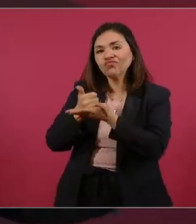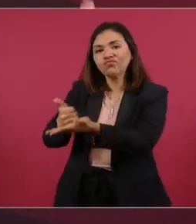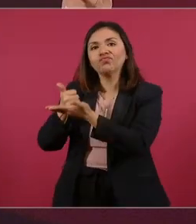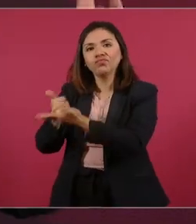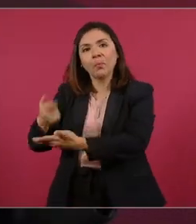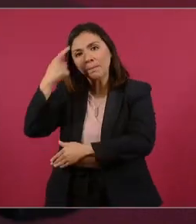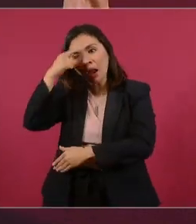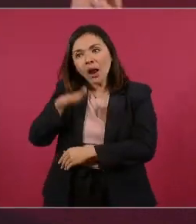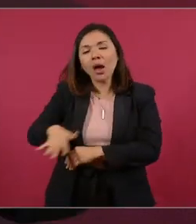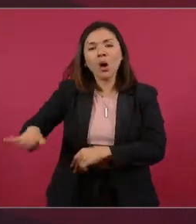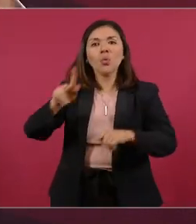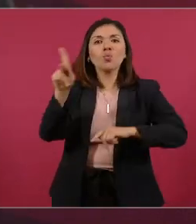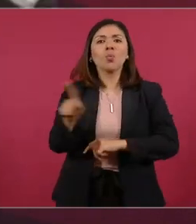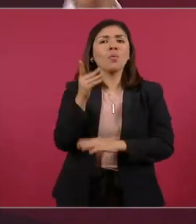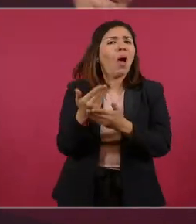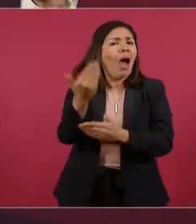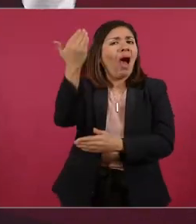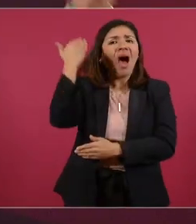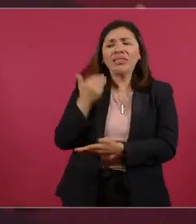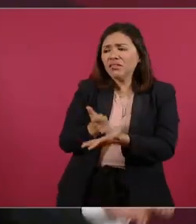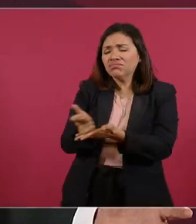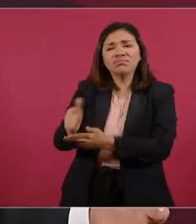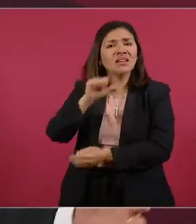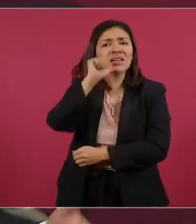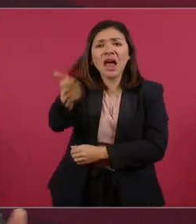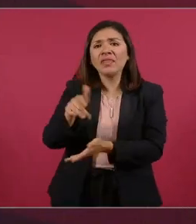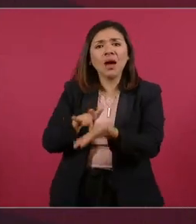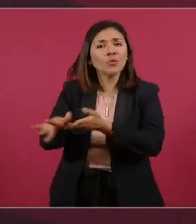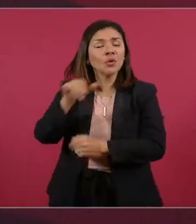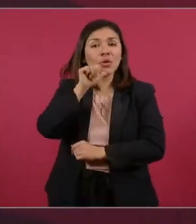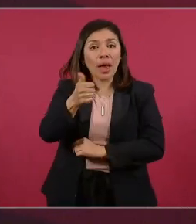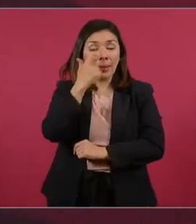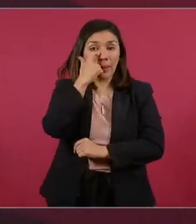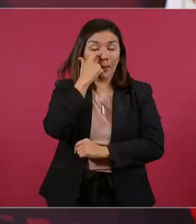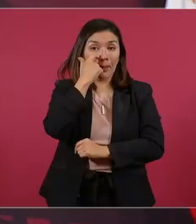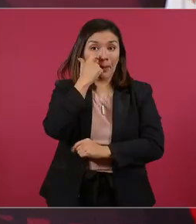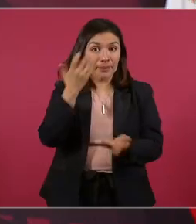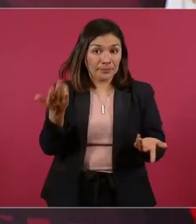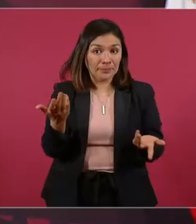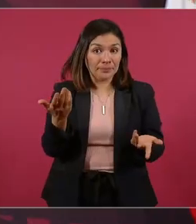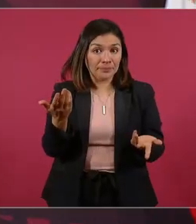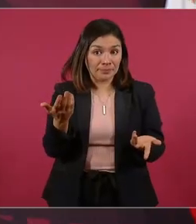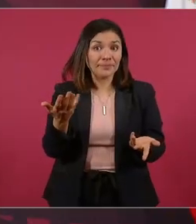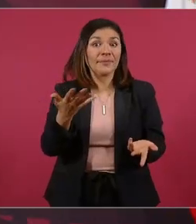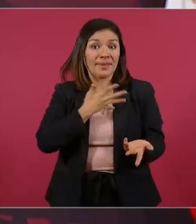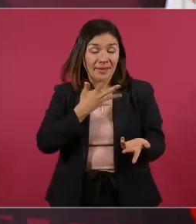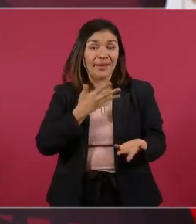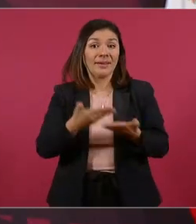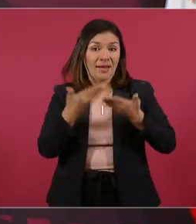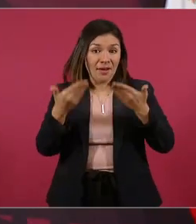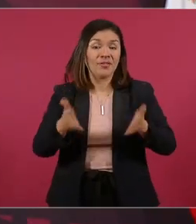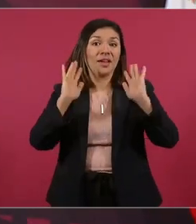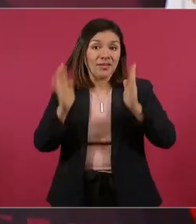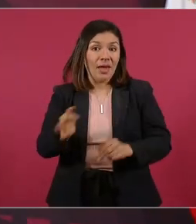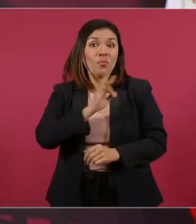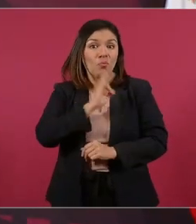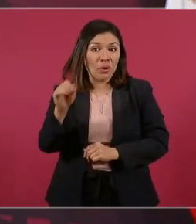a la mayoría del pueblo que antes no recibía nada? Pues hay ahora esa